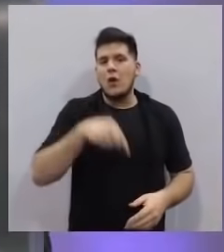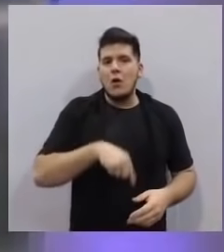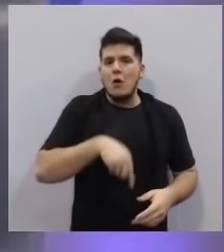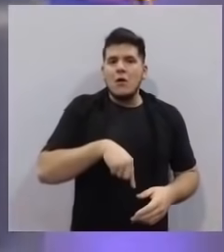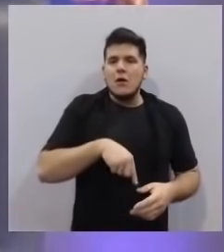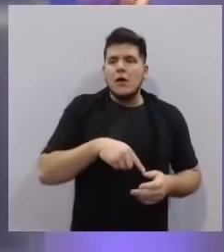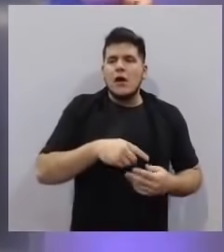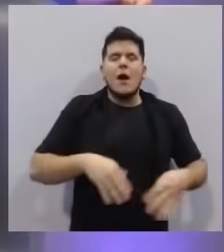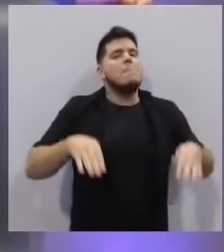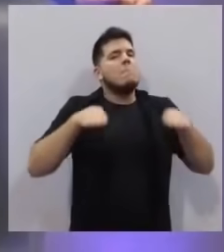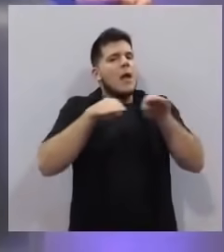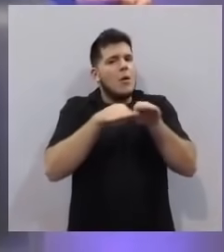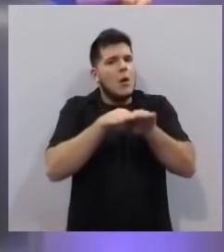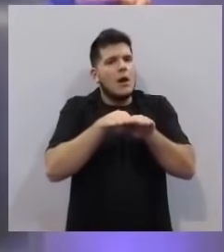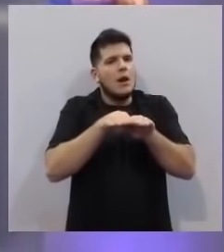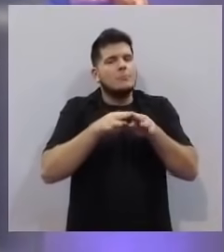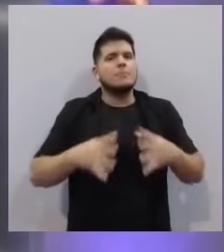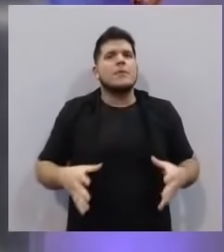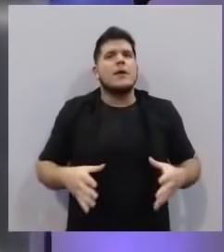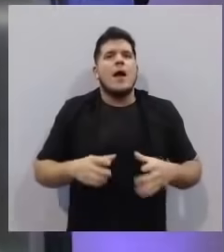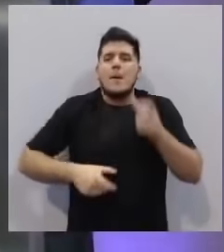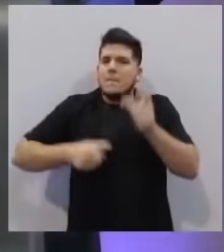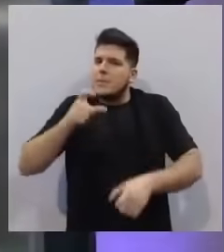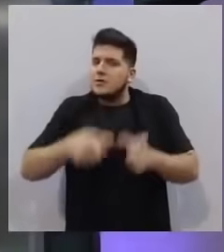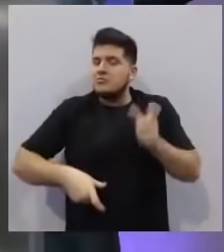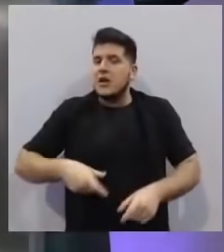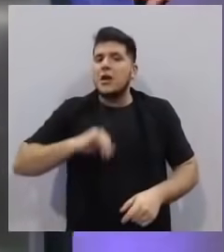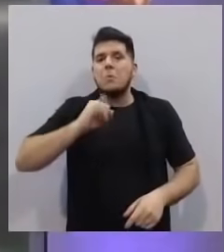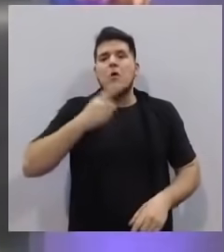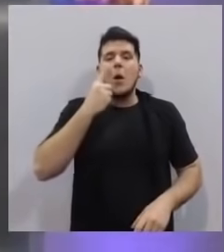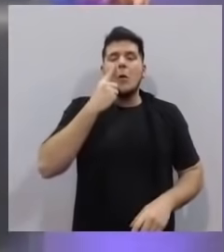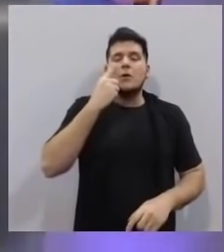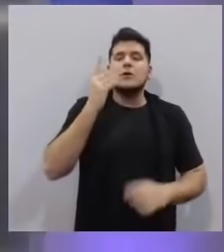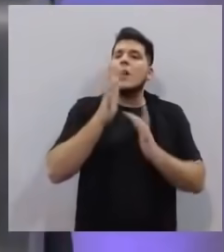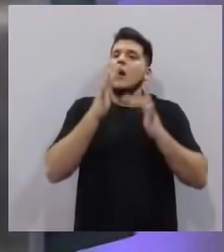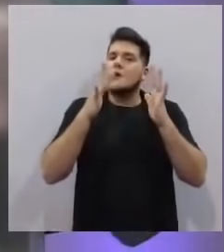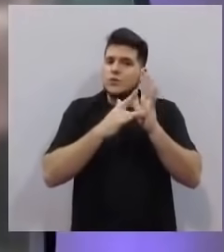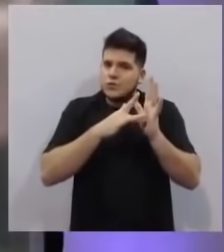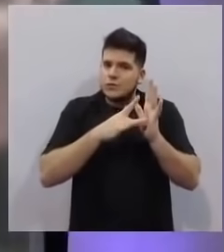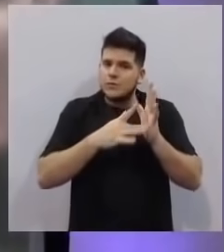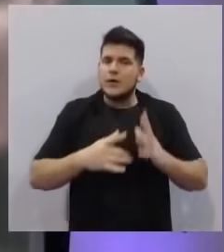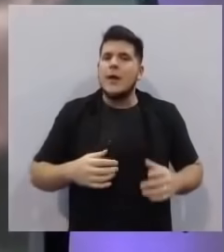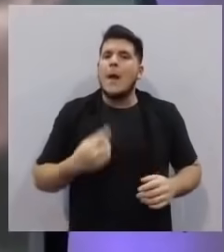gustado de dios después de haber de haber disfrutado de las bendiciones de dios volvió